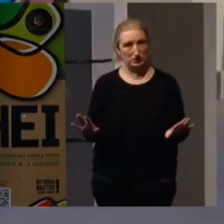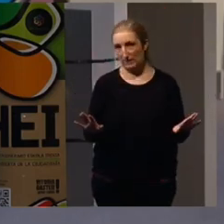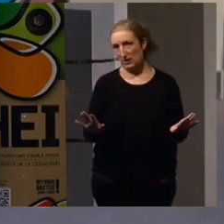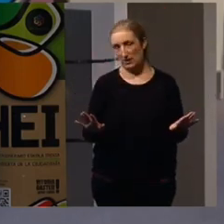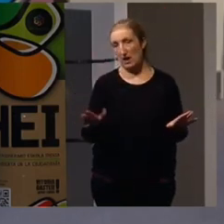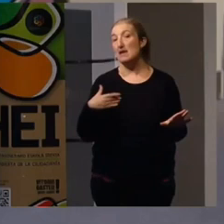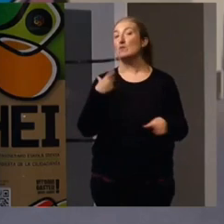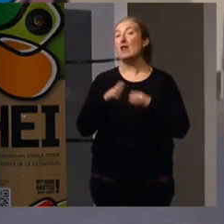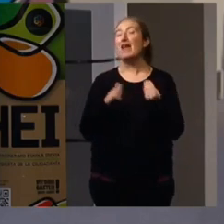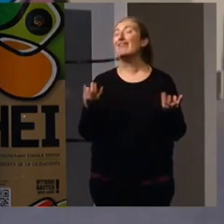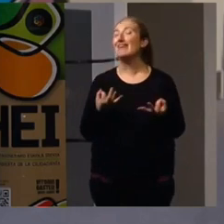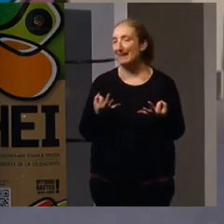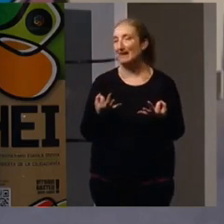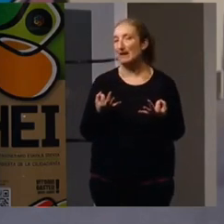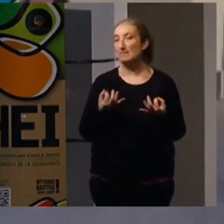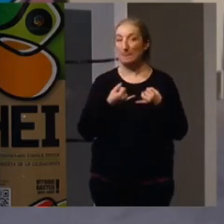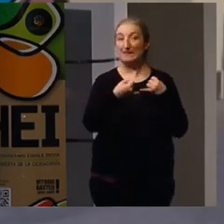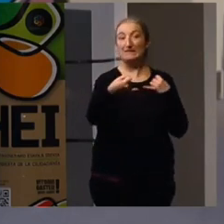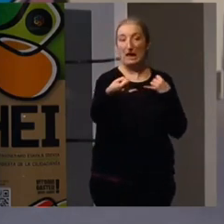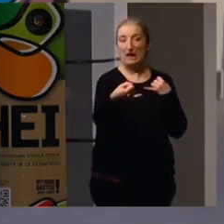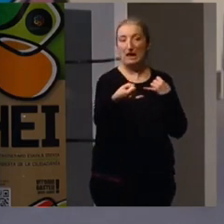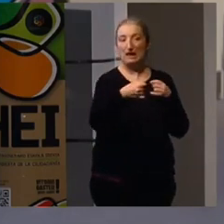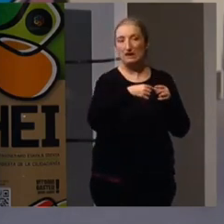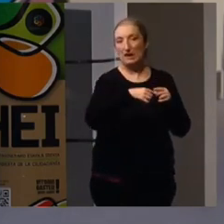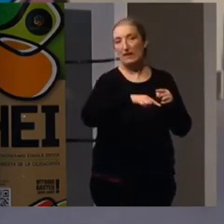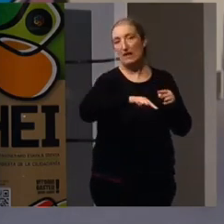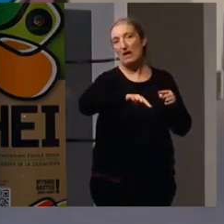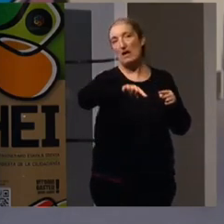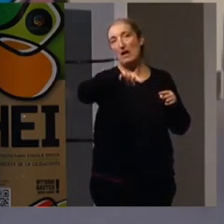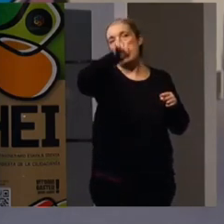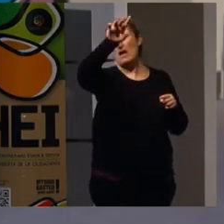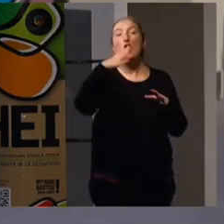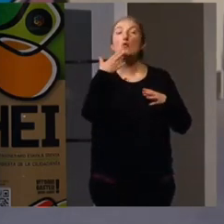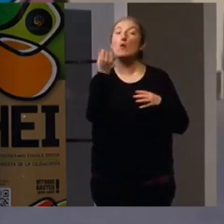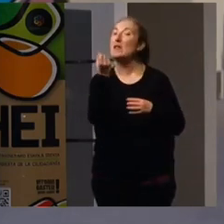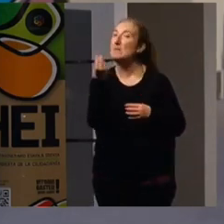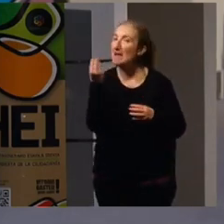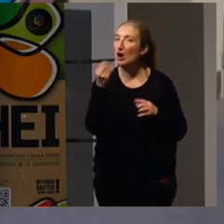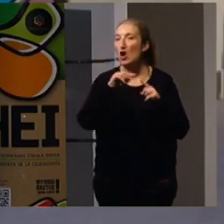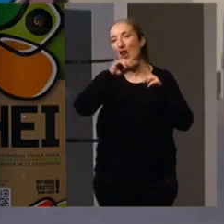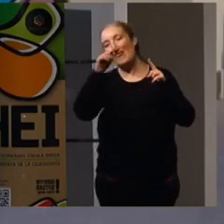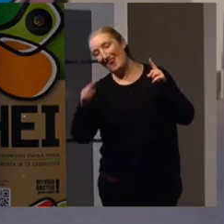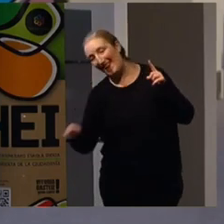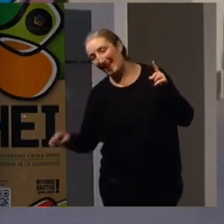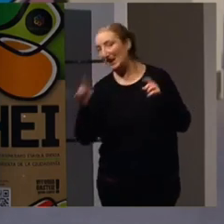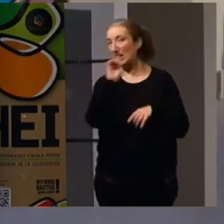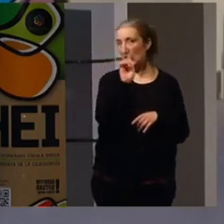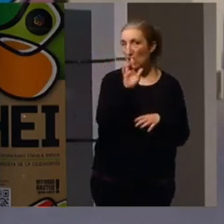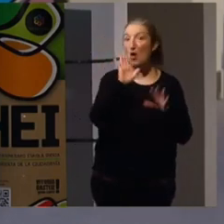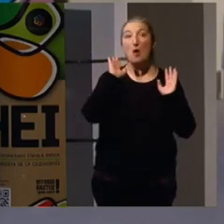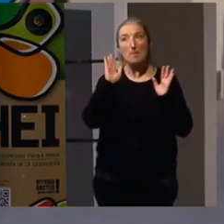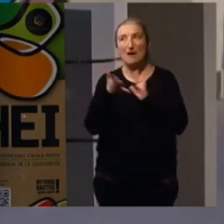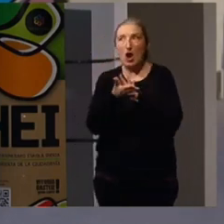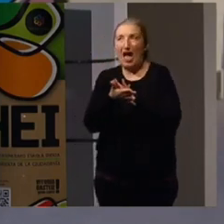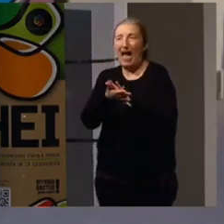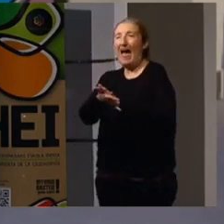podemos hacer, ¿no? O sea, está la línea decrecentista y está la línea de no, a lo mejor no hace falta decrecer, pero simplemente hace falta no acelerar